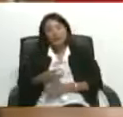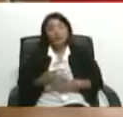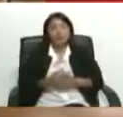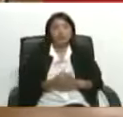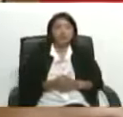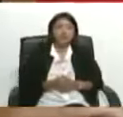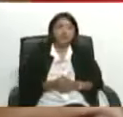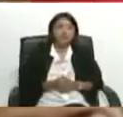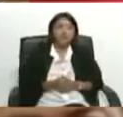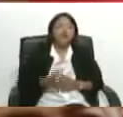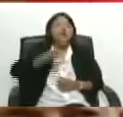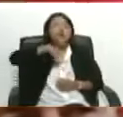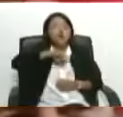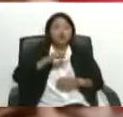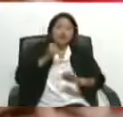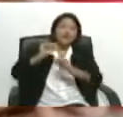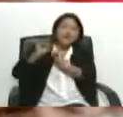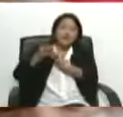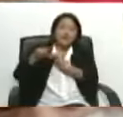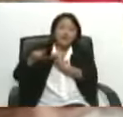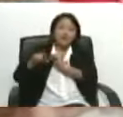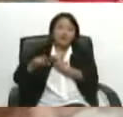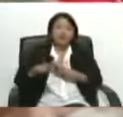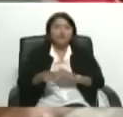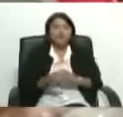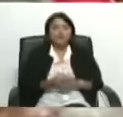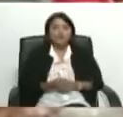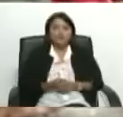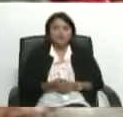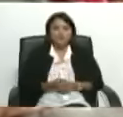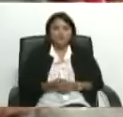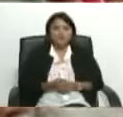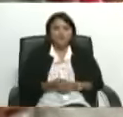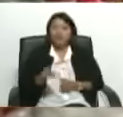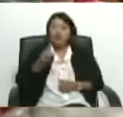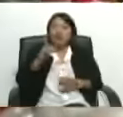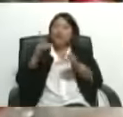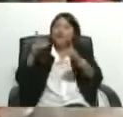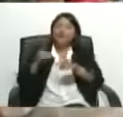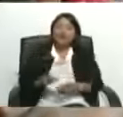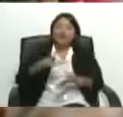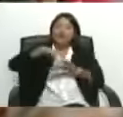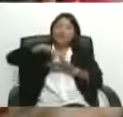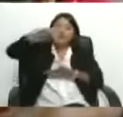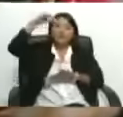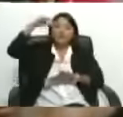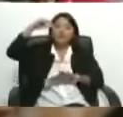Lo rechazamos. No es el laudo arbitral de París lo que va a decidir